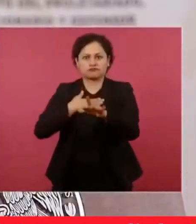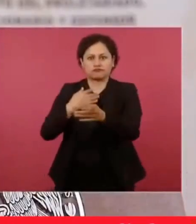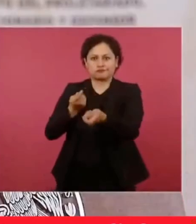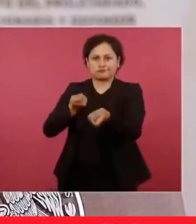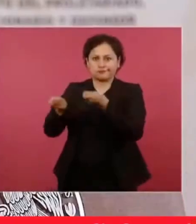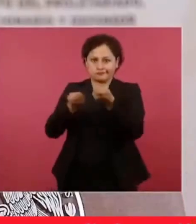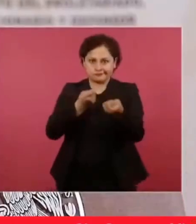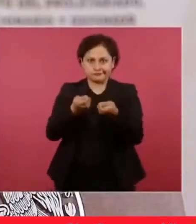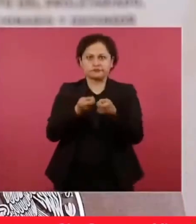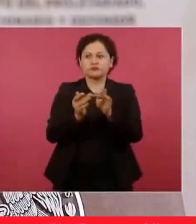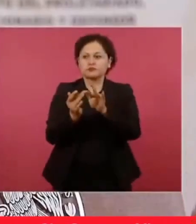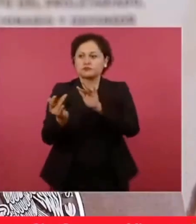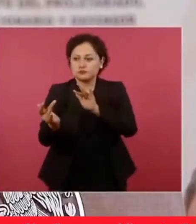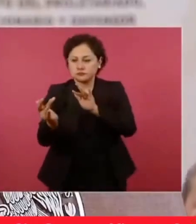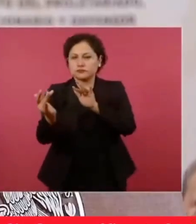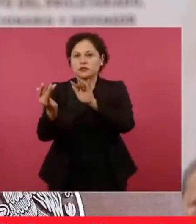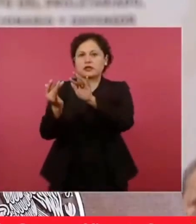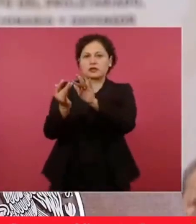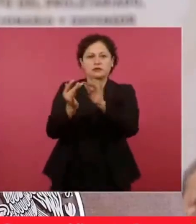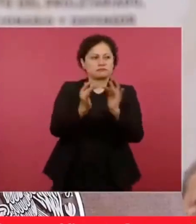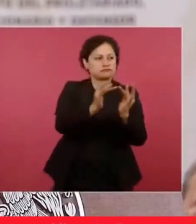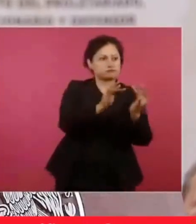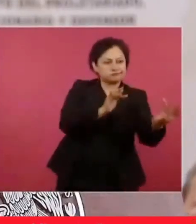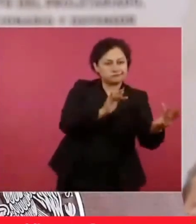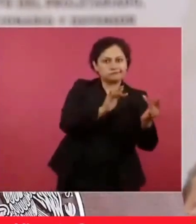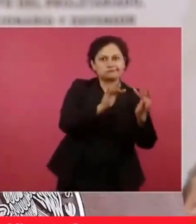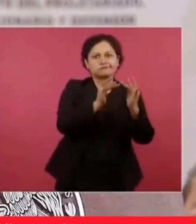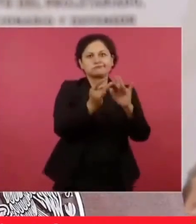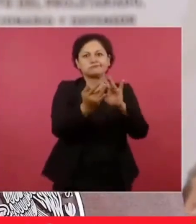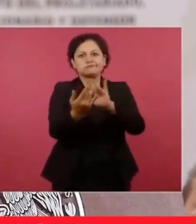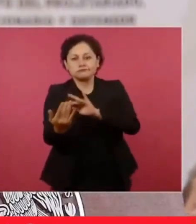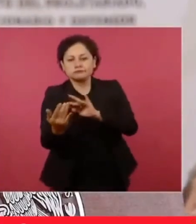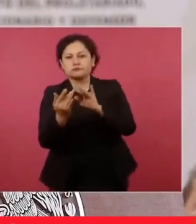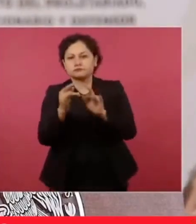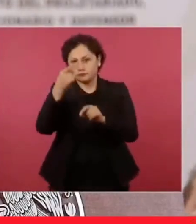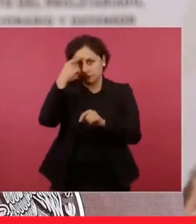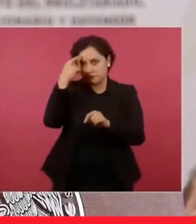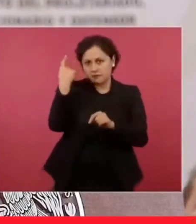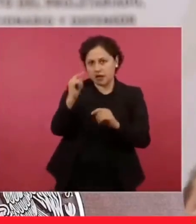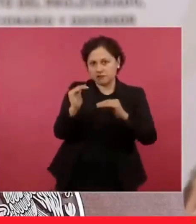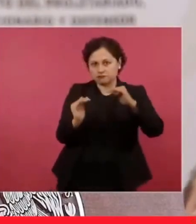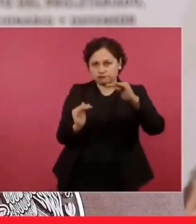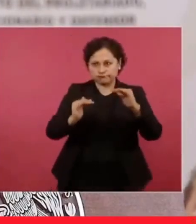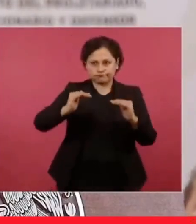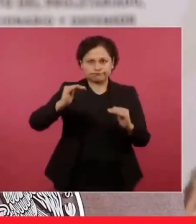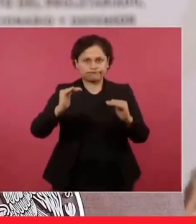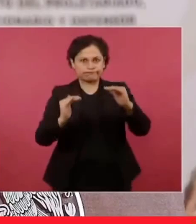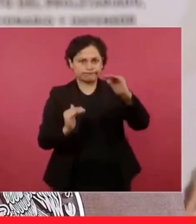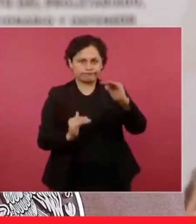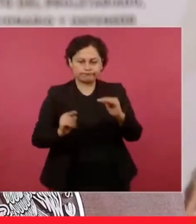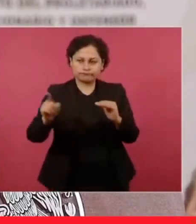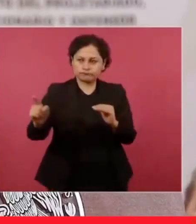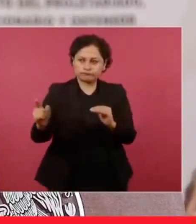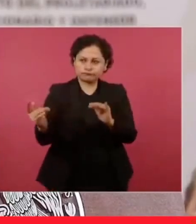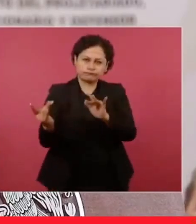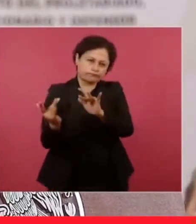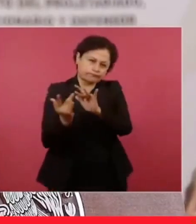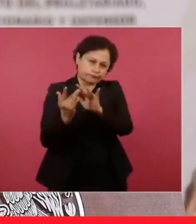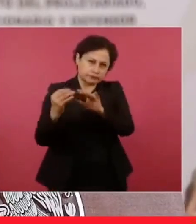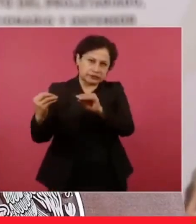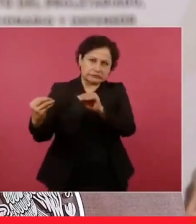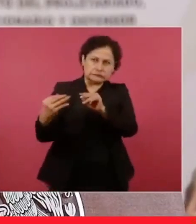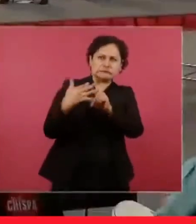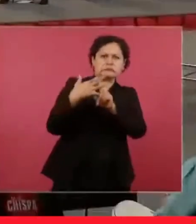esto? Que se selecciona cuál es el bloque que es necesario para igualar el balance entre la generación y la demanda y